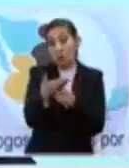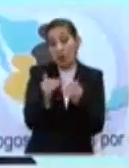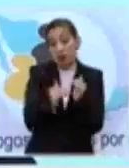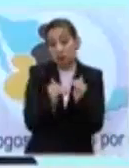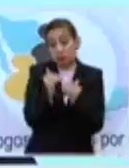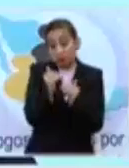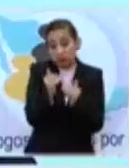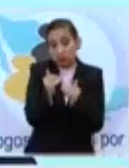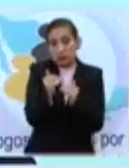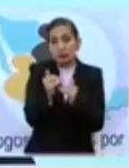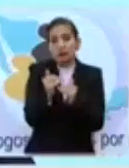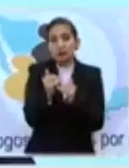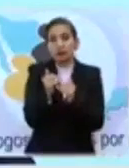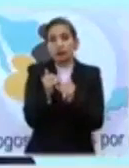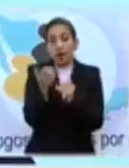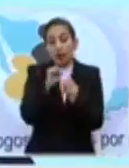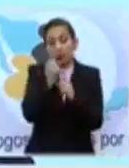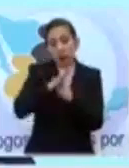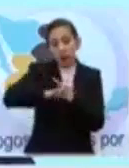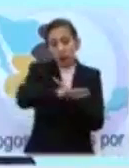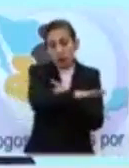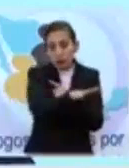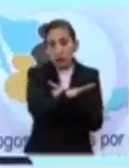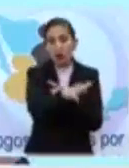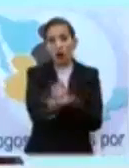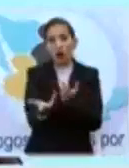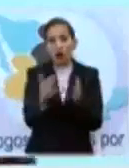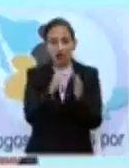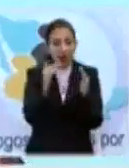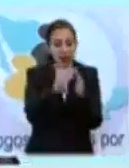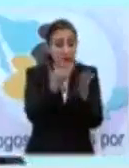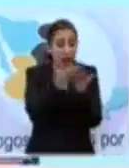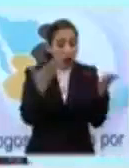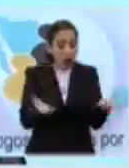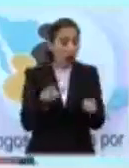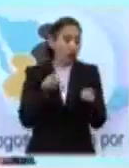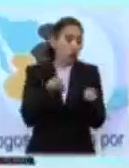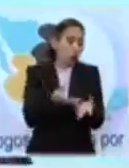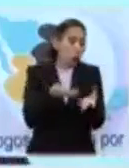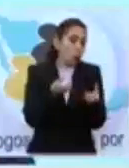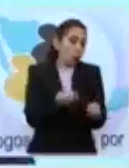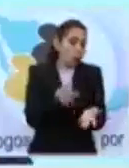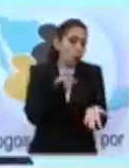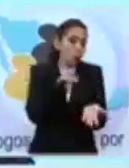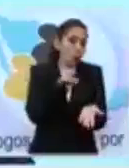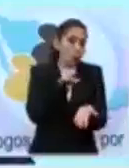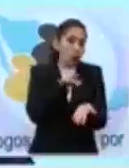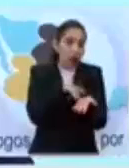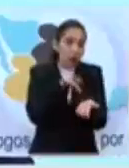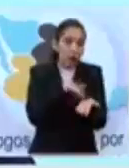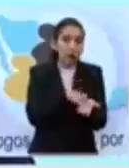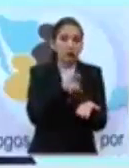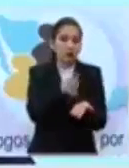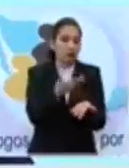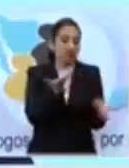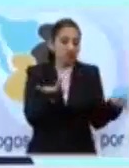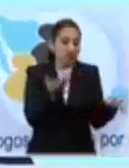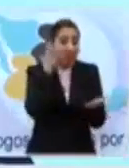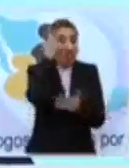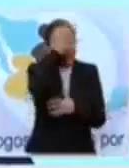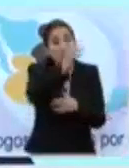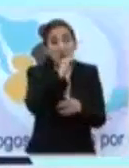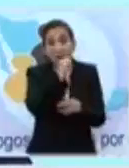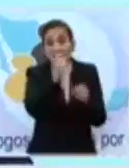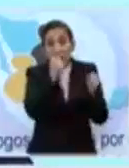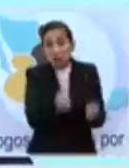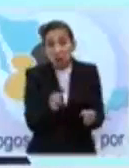significativa la situación de los hogares que hoy reciben toda una serie de apoyos que no tienen ninguna garantía